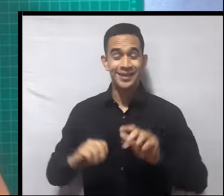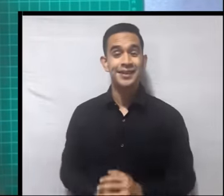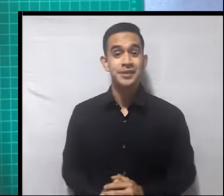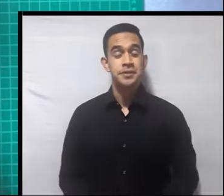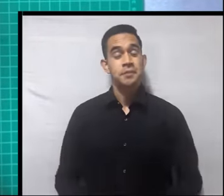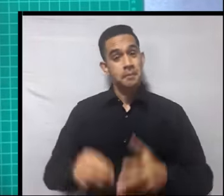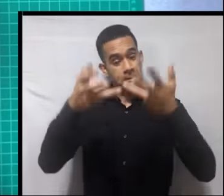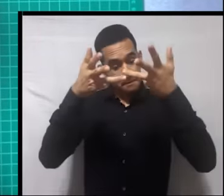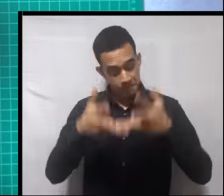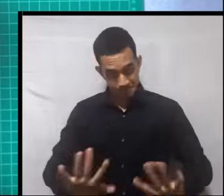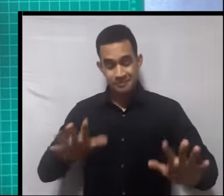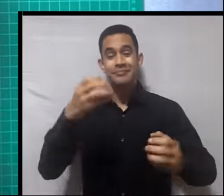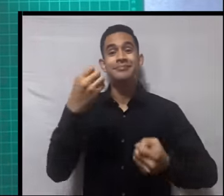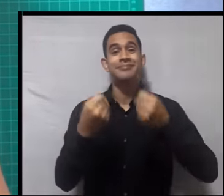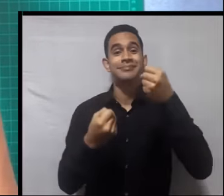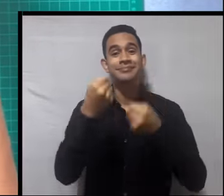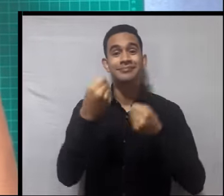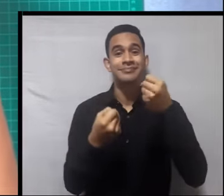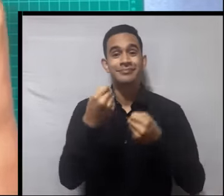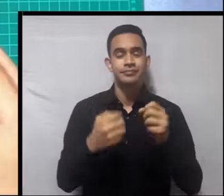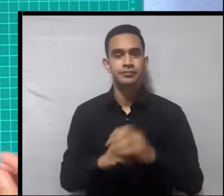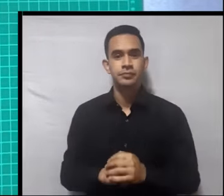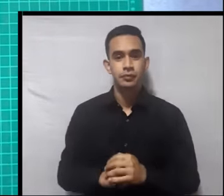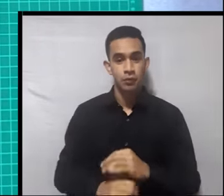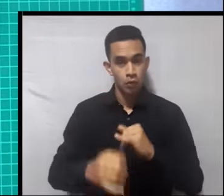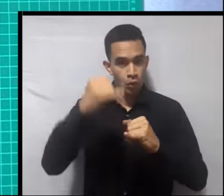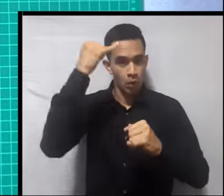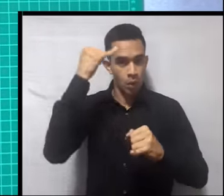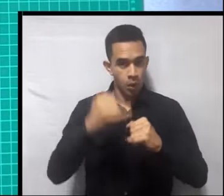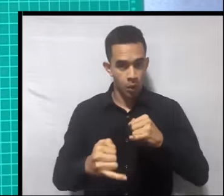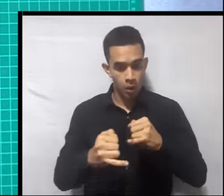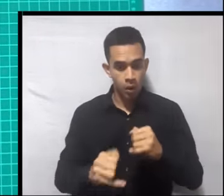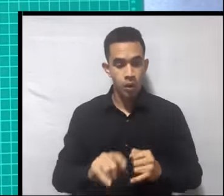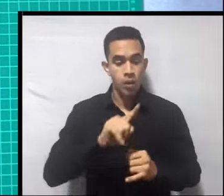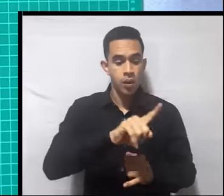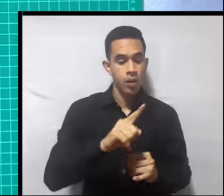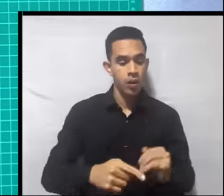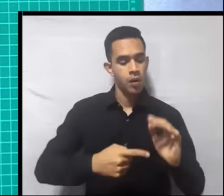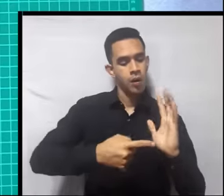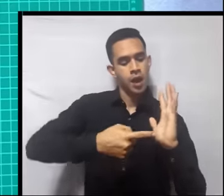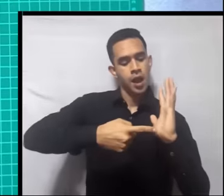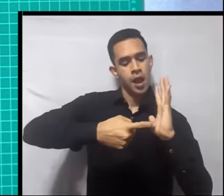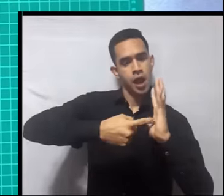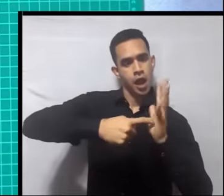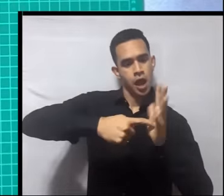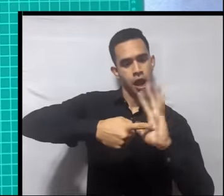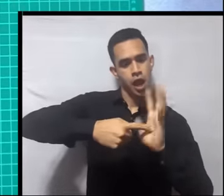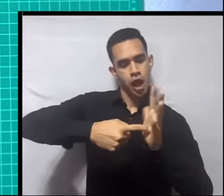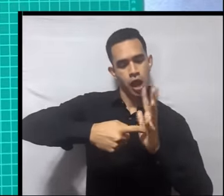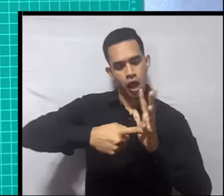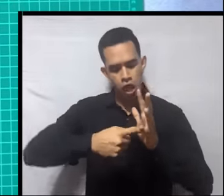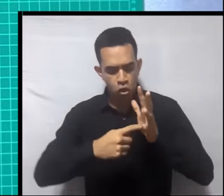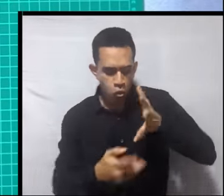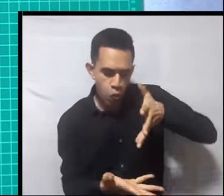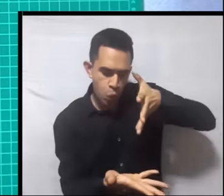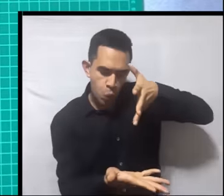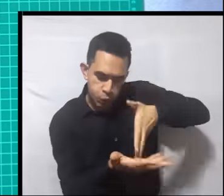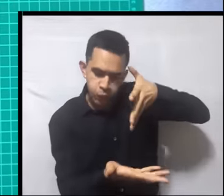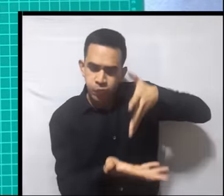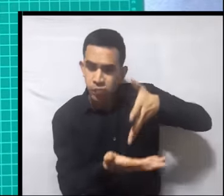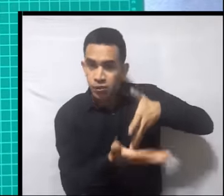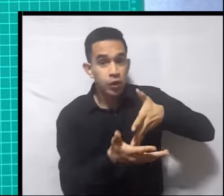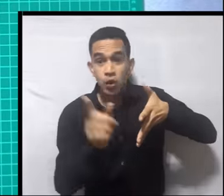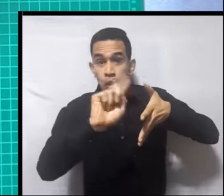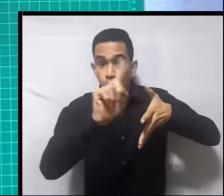Listo, hemos terminado nuestro carrito. Como último paso, la hélice no debe tocar el suelo. Para